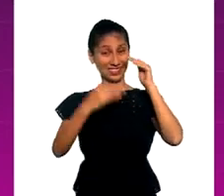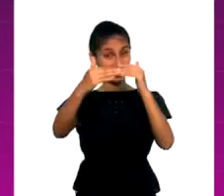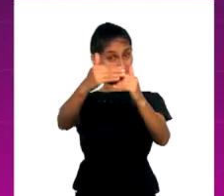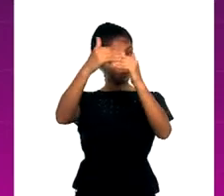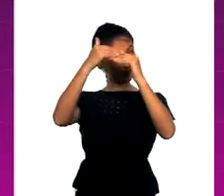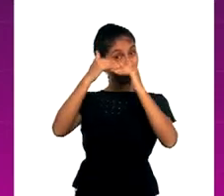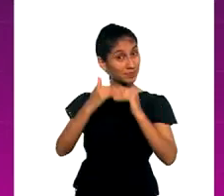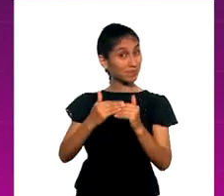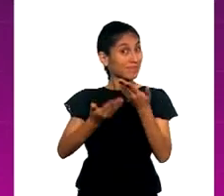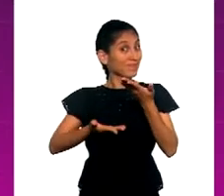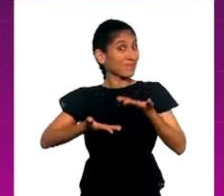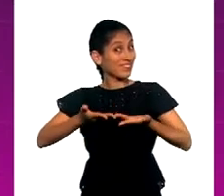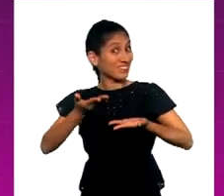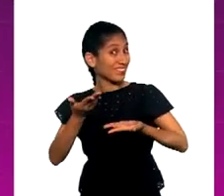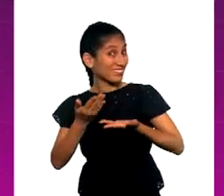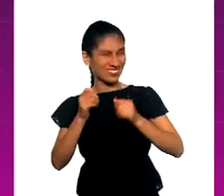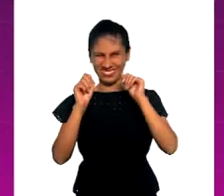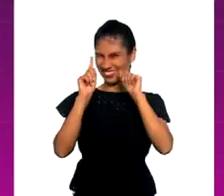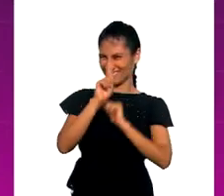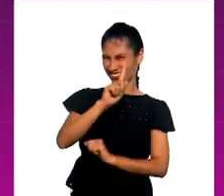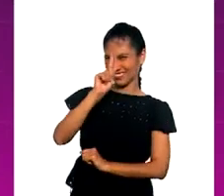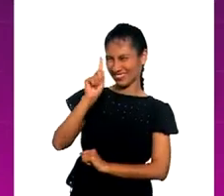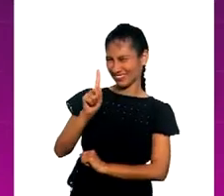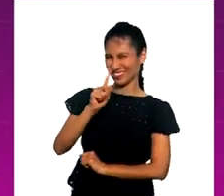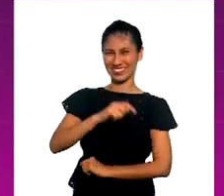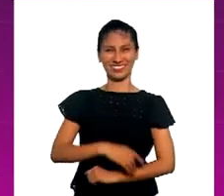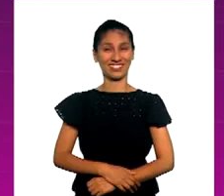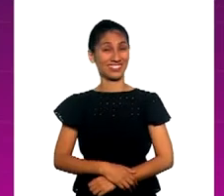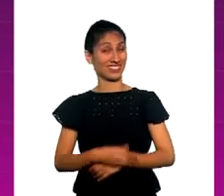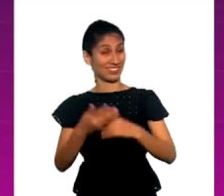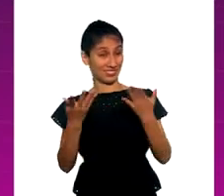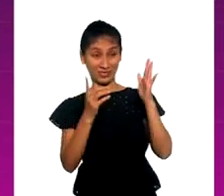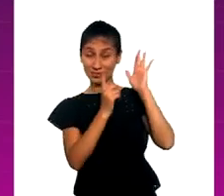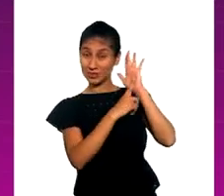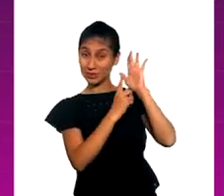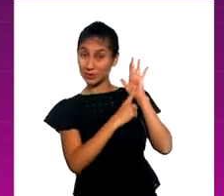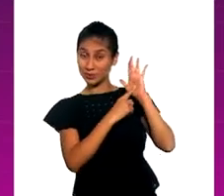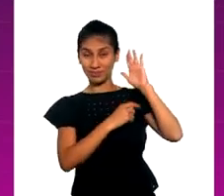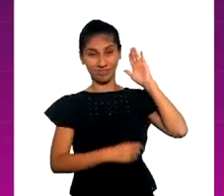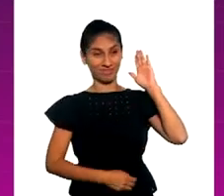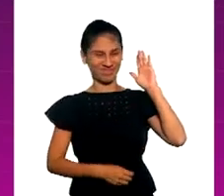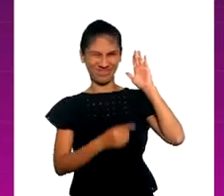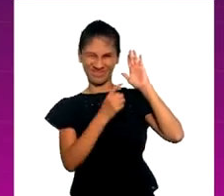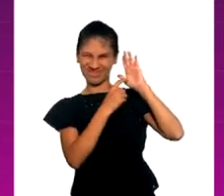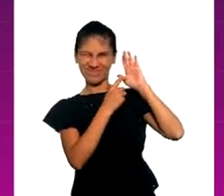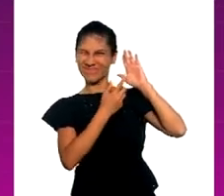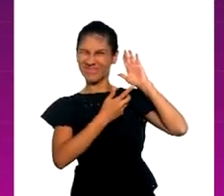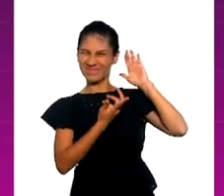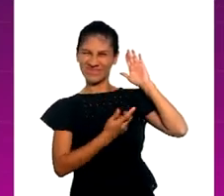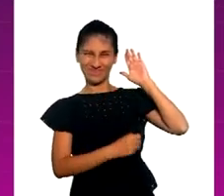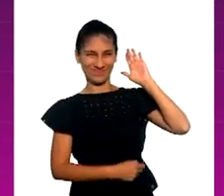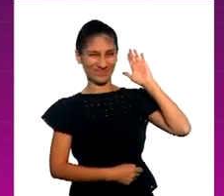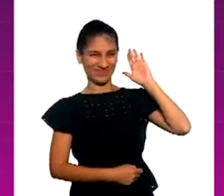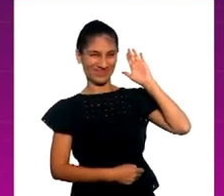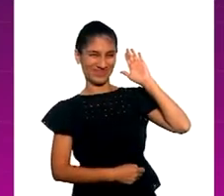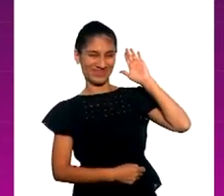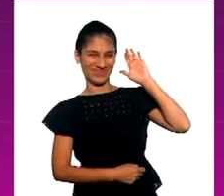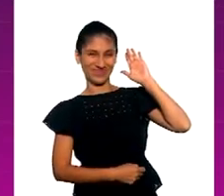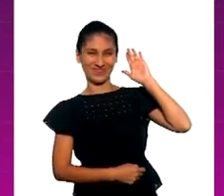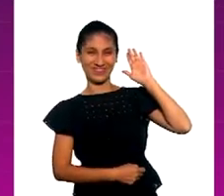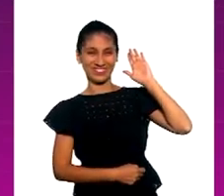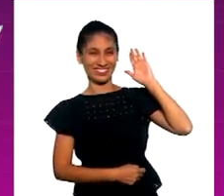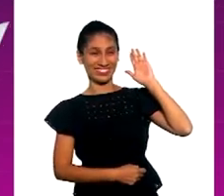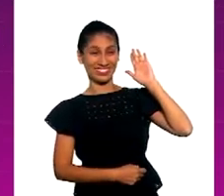instrucción 11 de gala las partes laterales estirando hacia los lados